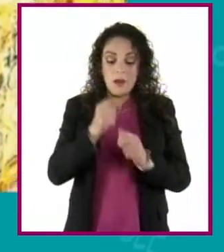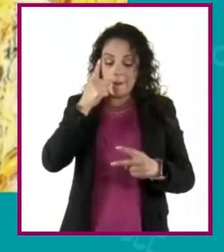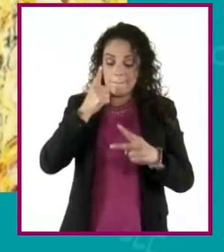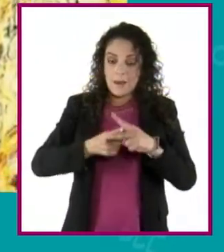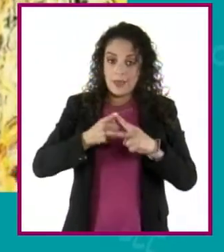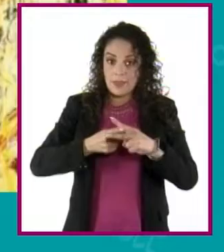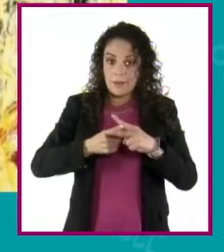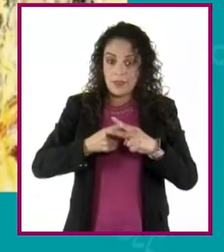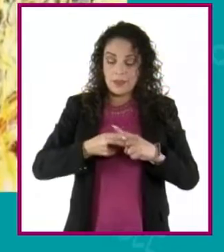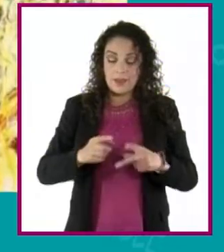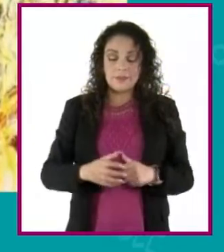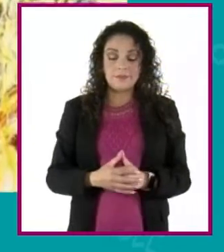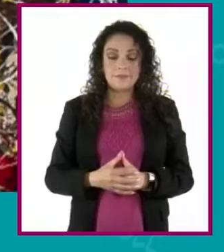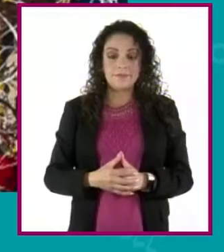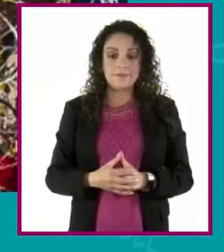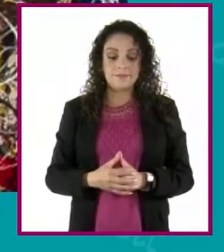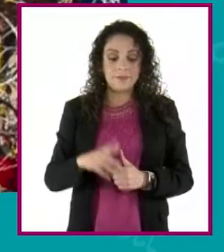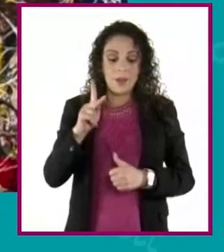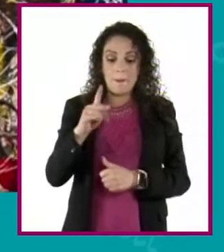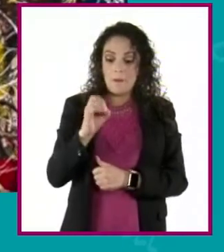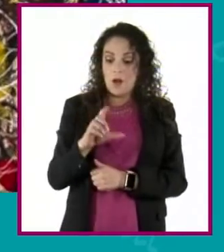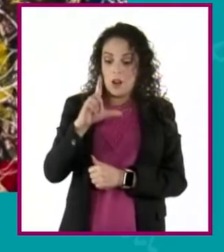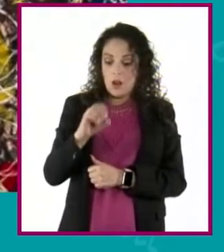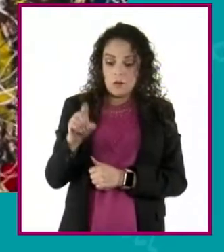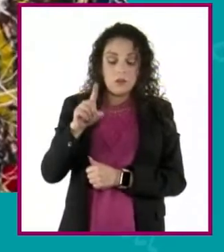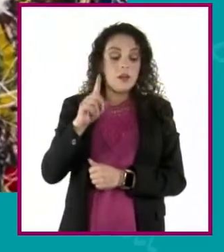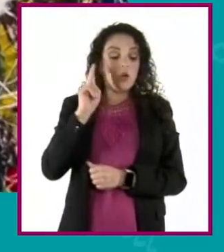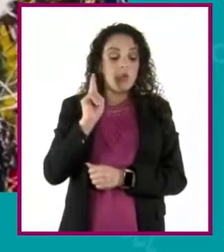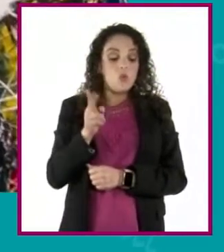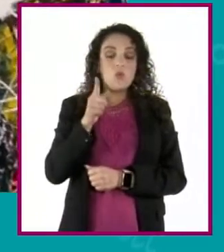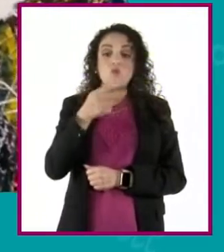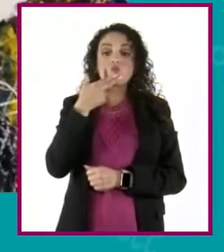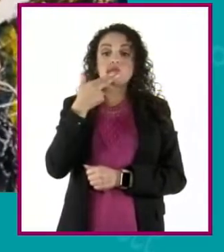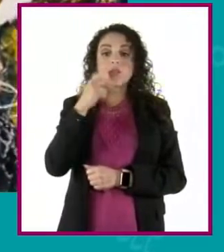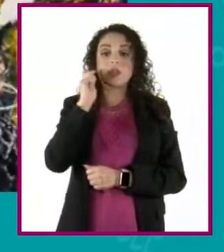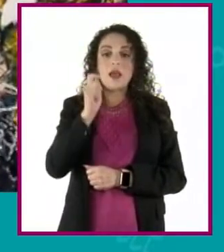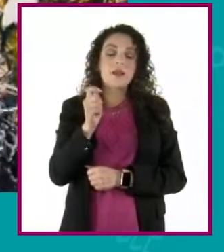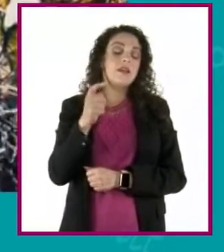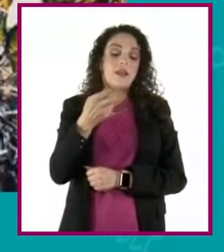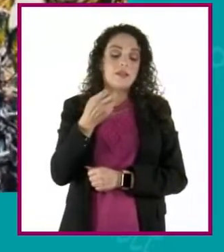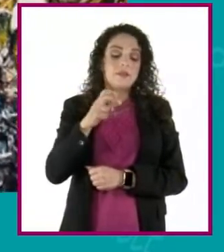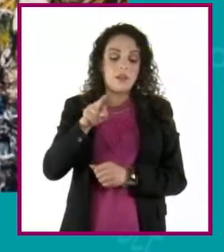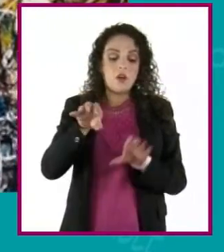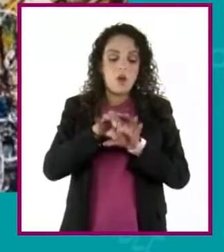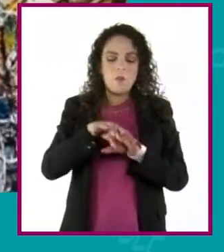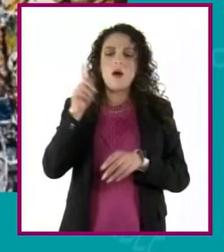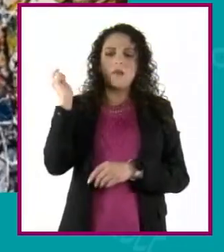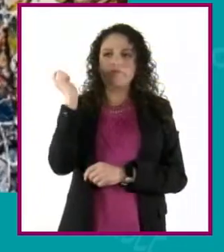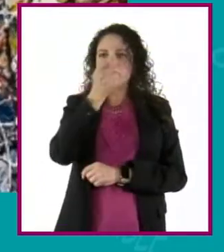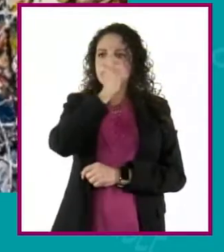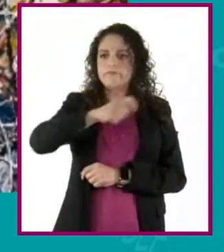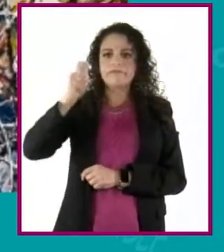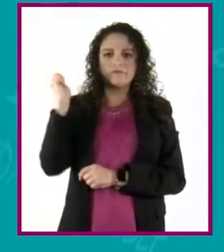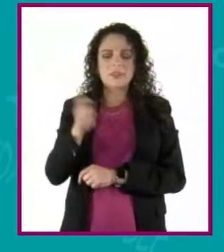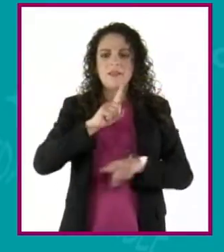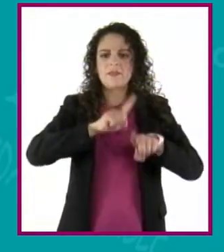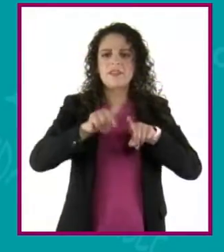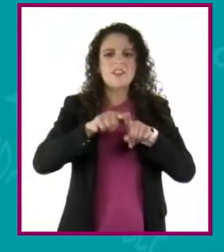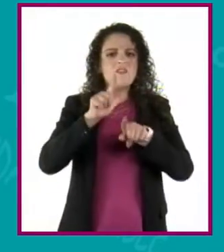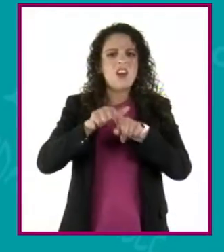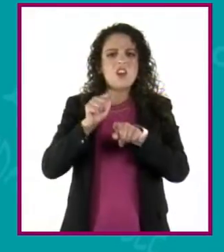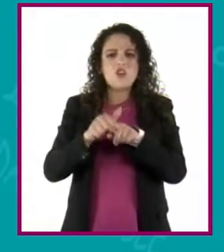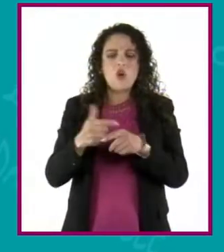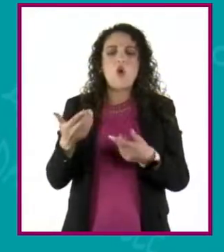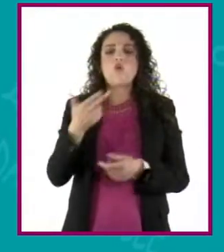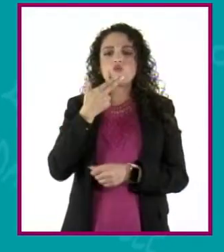matemáticas. Pollock utilizaba la técnica dripping en su trabajo. En esta salpicaba en su lienzo pintura de diferentes colores